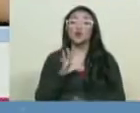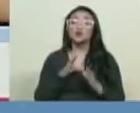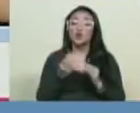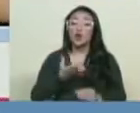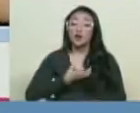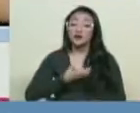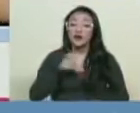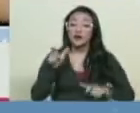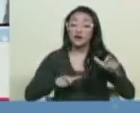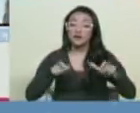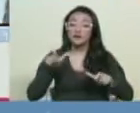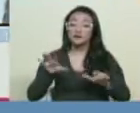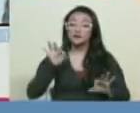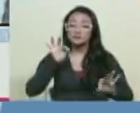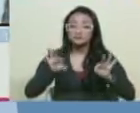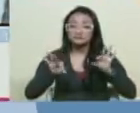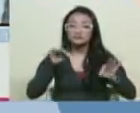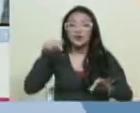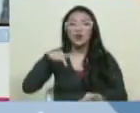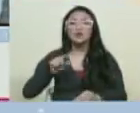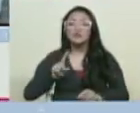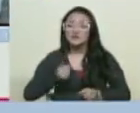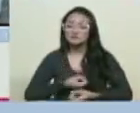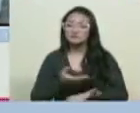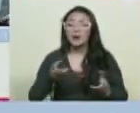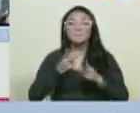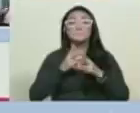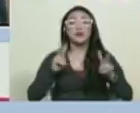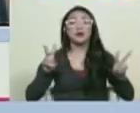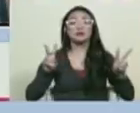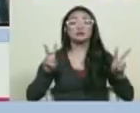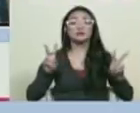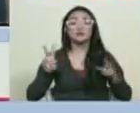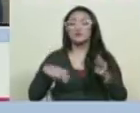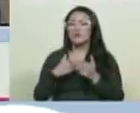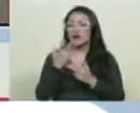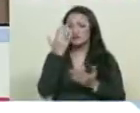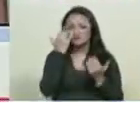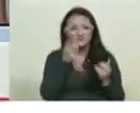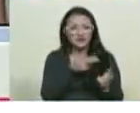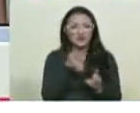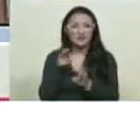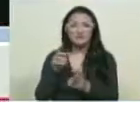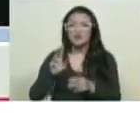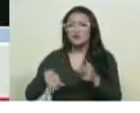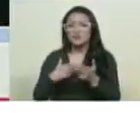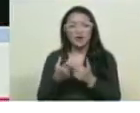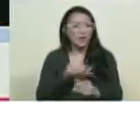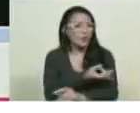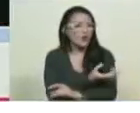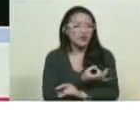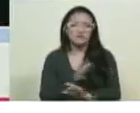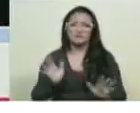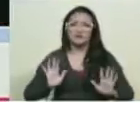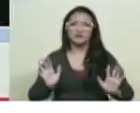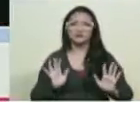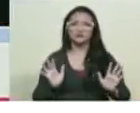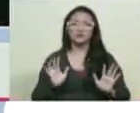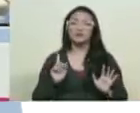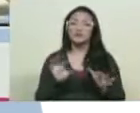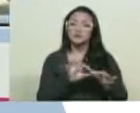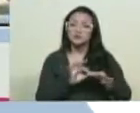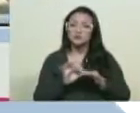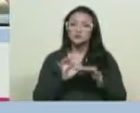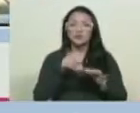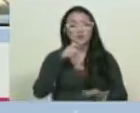y alcaldesa que sea elegido hoy debe garantizar la paz, que no vuelva al terrorismo, que no vuelva a la guarimba. Por supuesto, debe articular con el